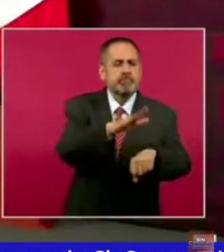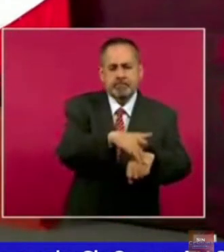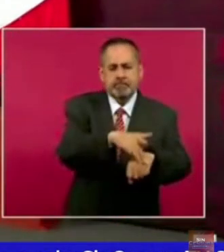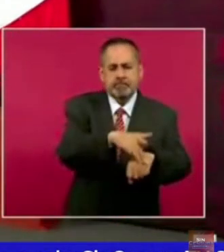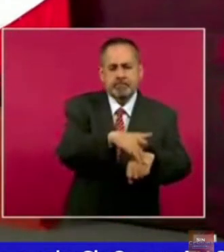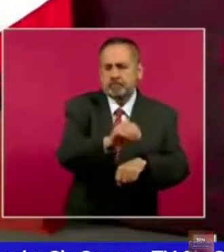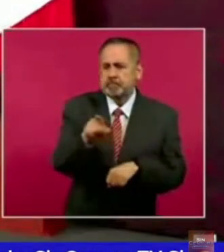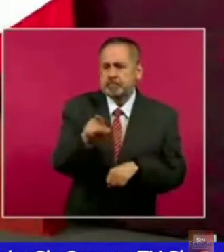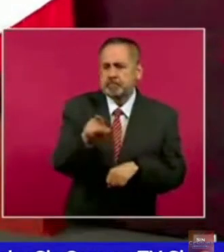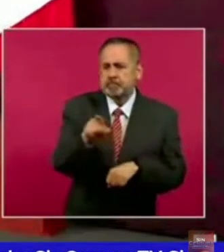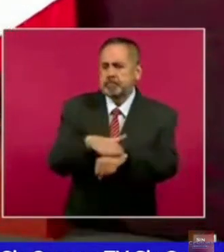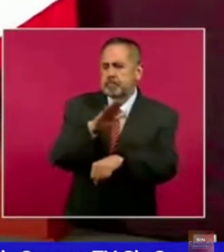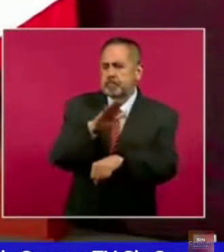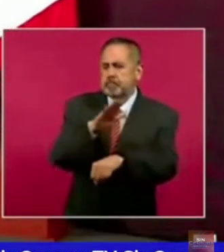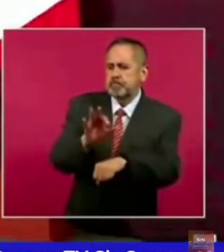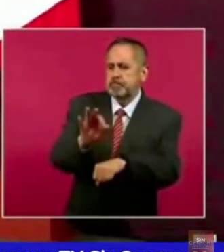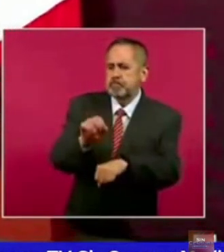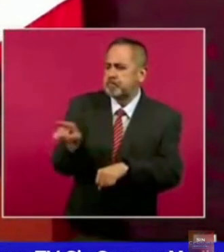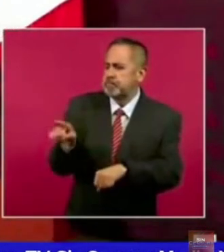la